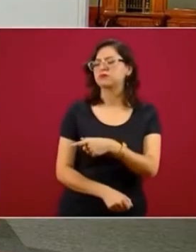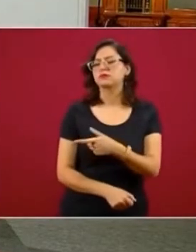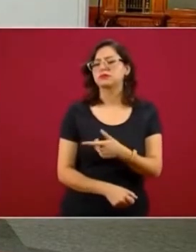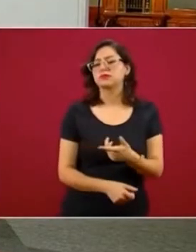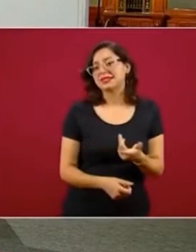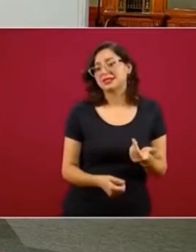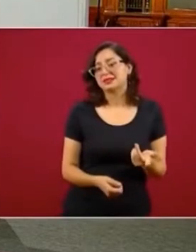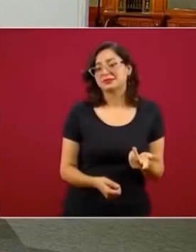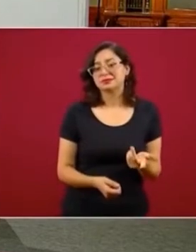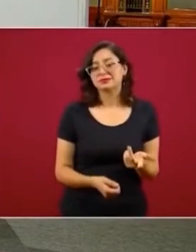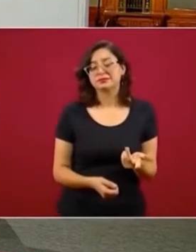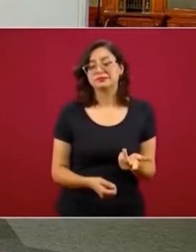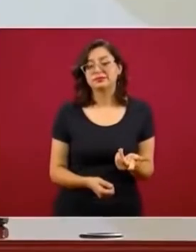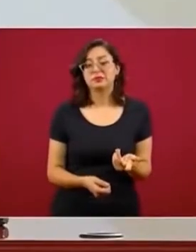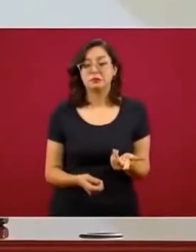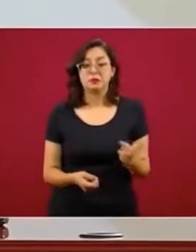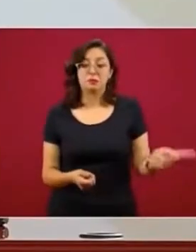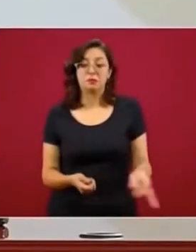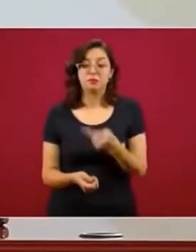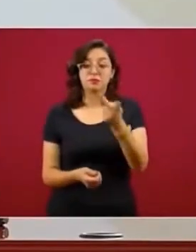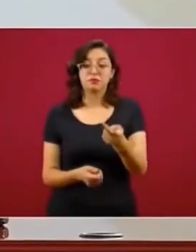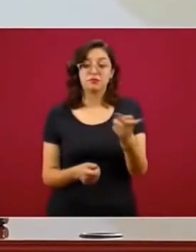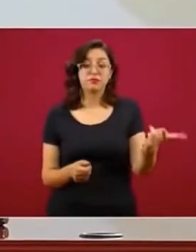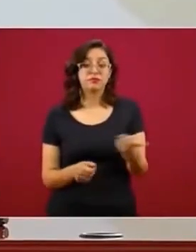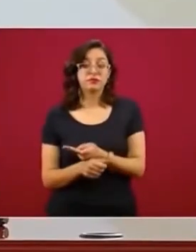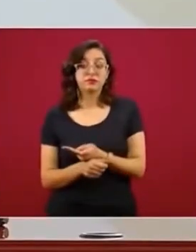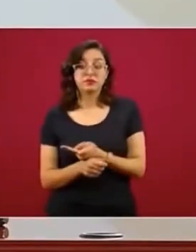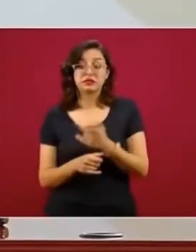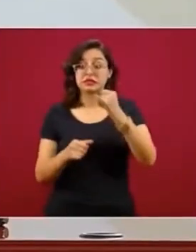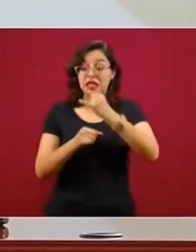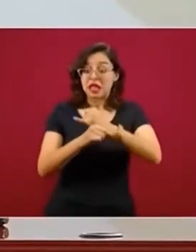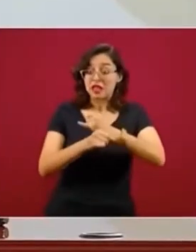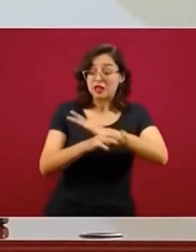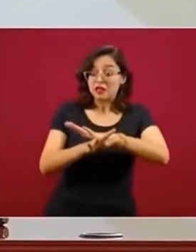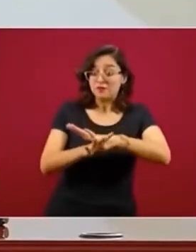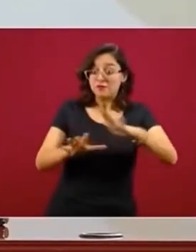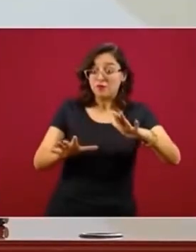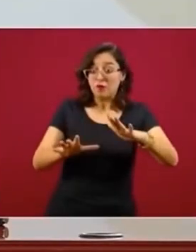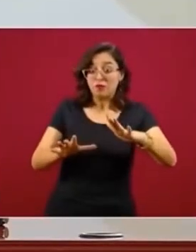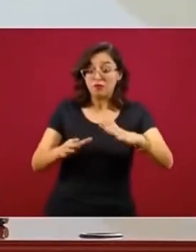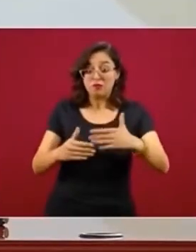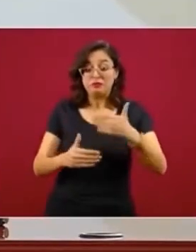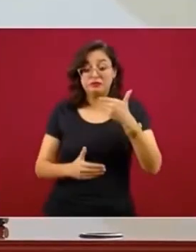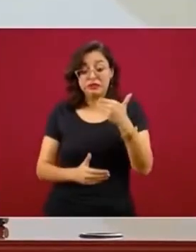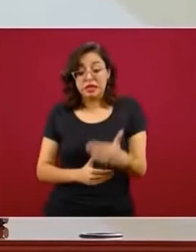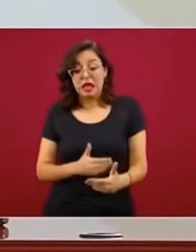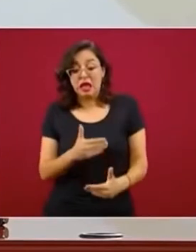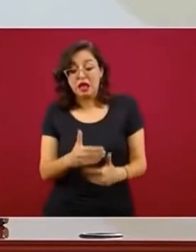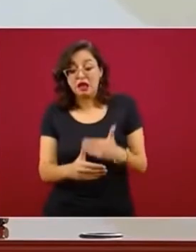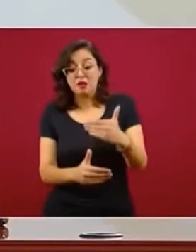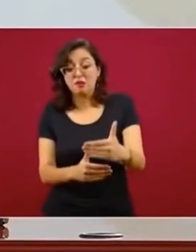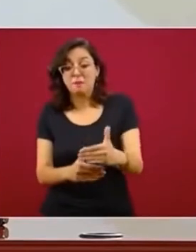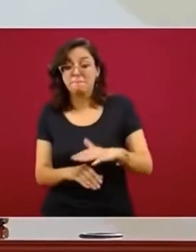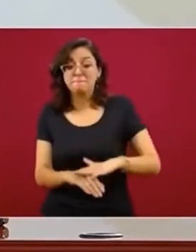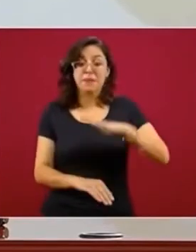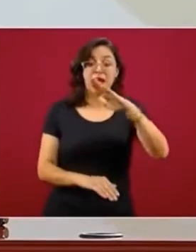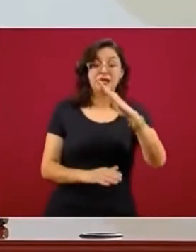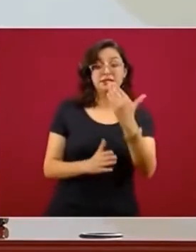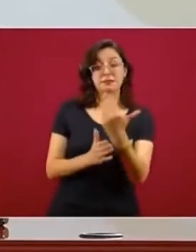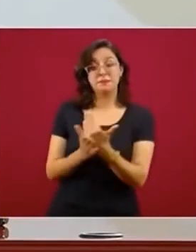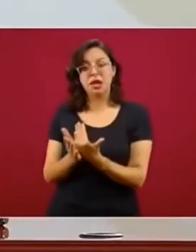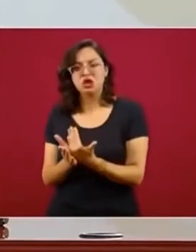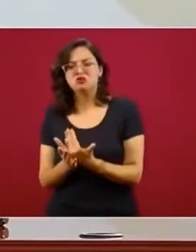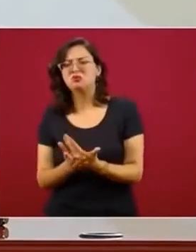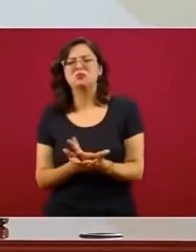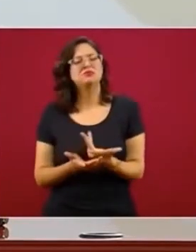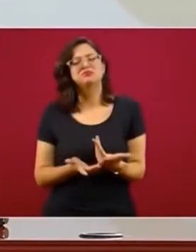agotar en un 95% para el 25 de junio, pero no sucedió. El 5 de mayo, el funcionario informó que hay evidencia de que hemos aplanado la